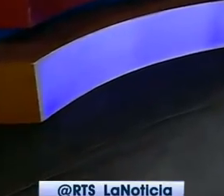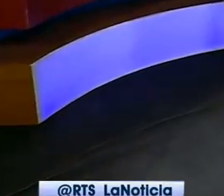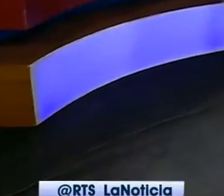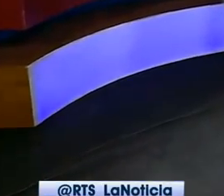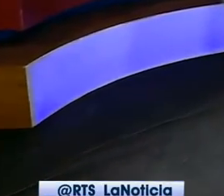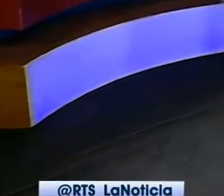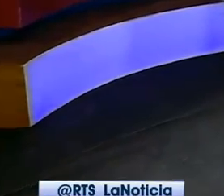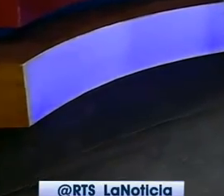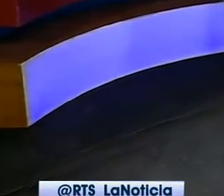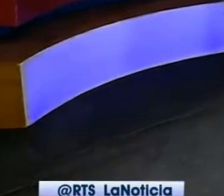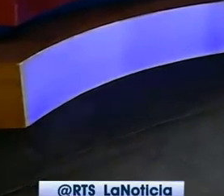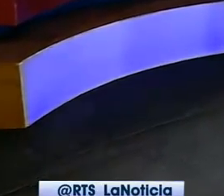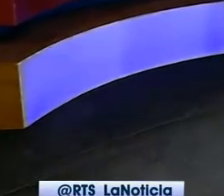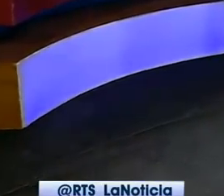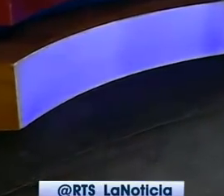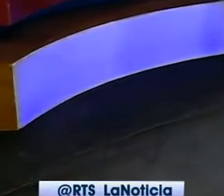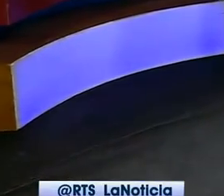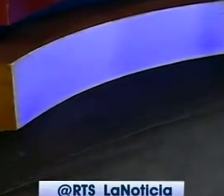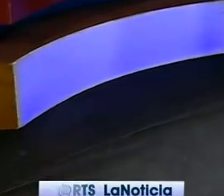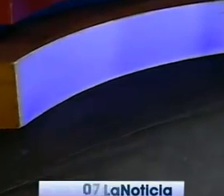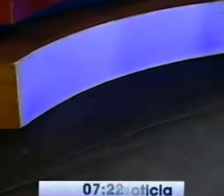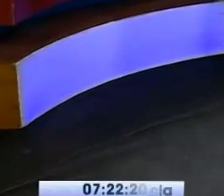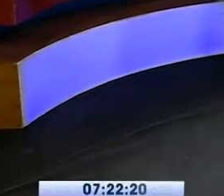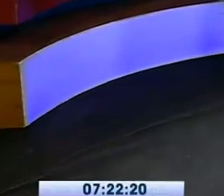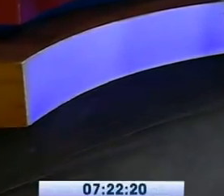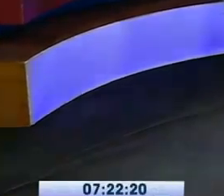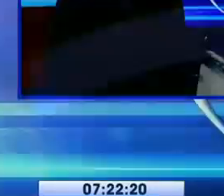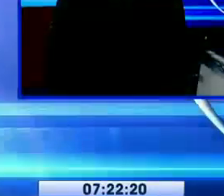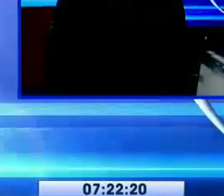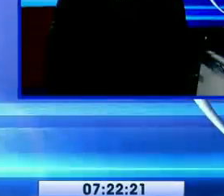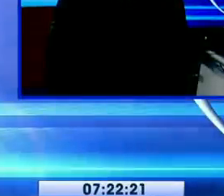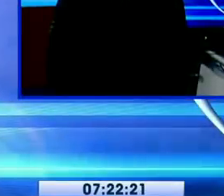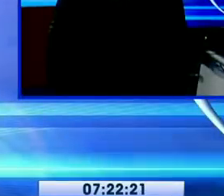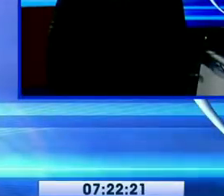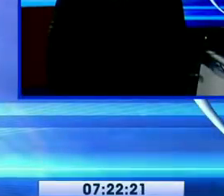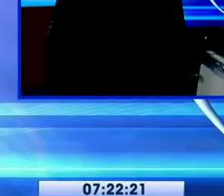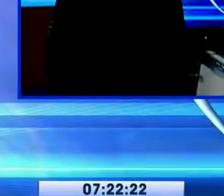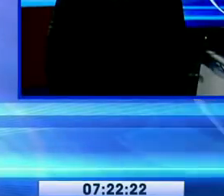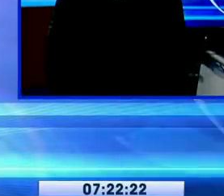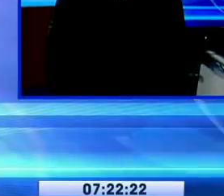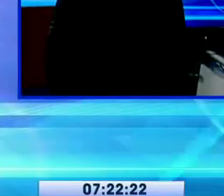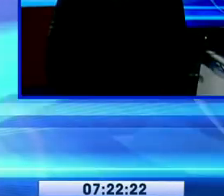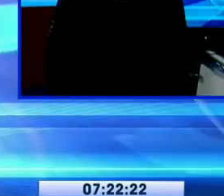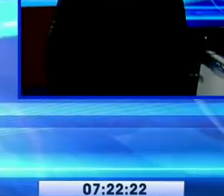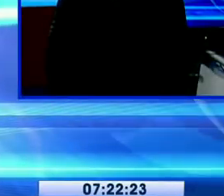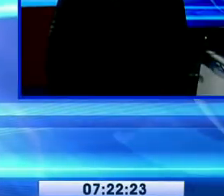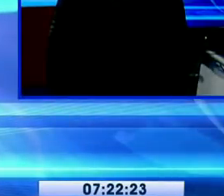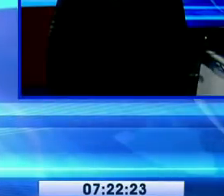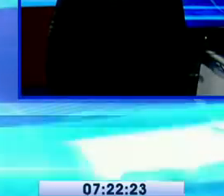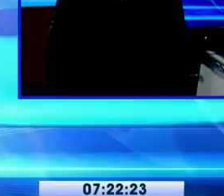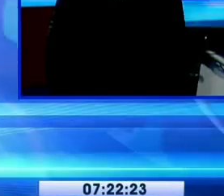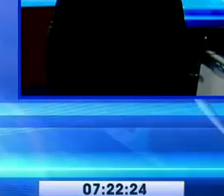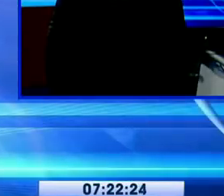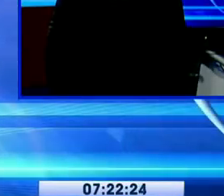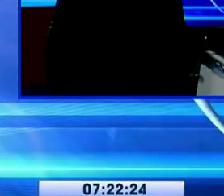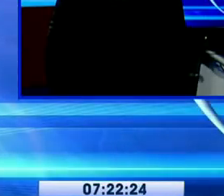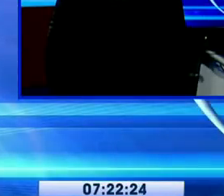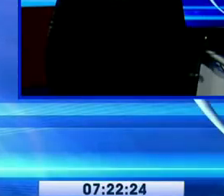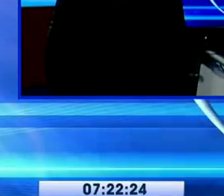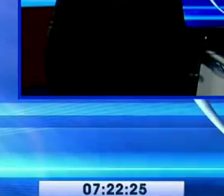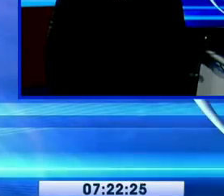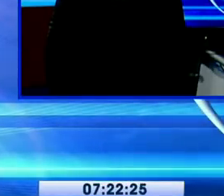Gracias por continuar con nosotros, amigos televidentes. Luisa, ¿qué te parece si salimos de estudios? José Morales está en algún punto de la